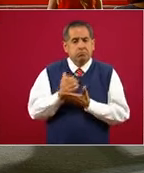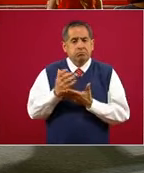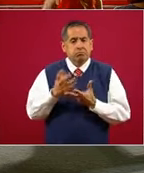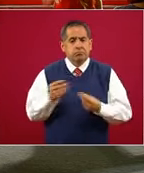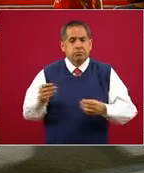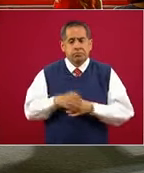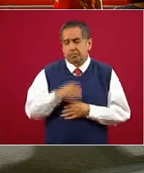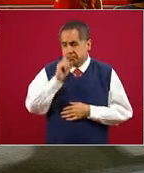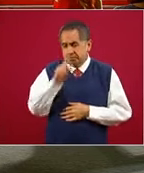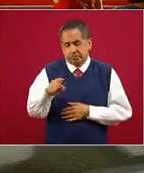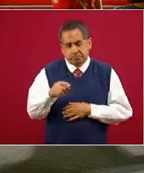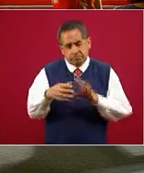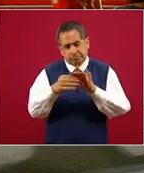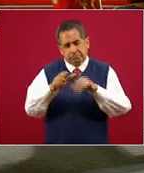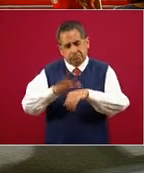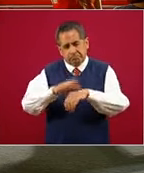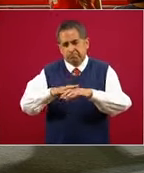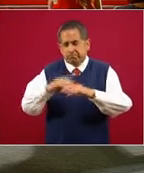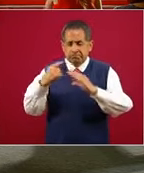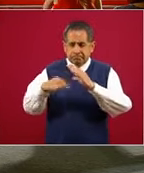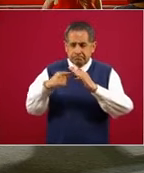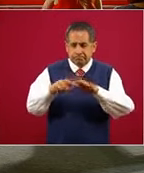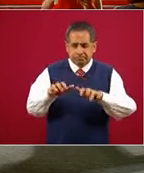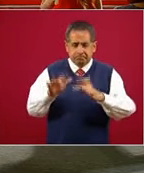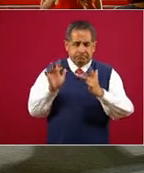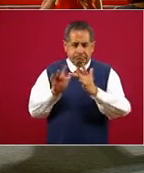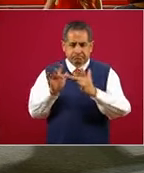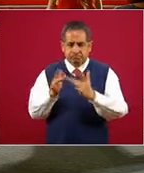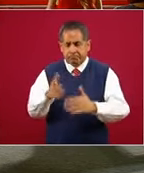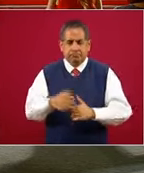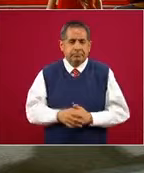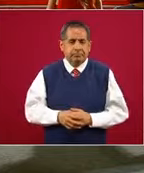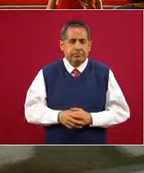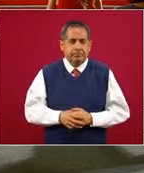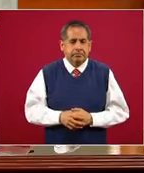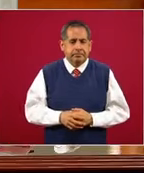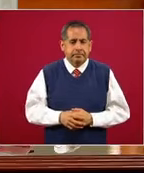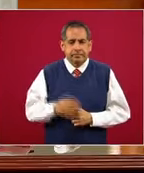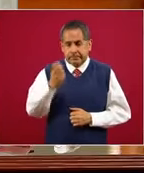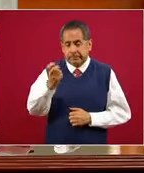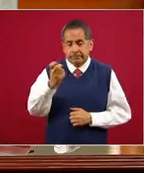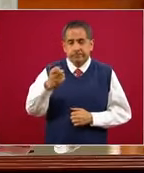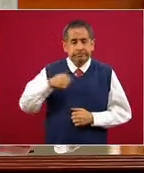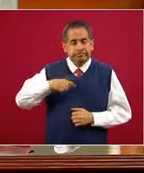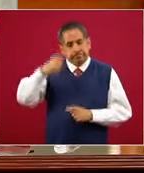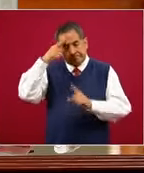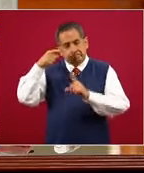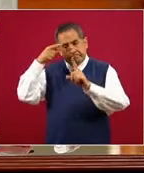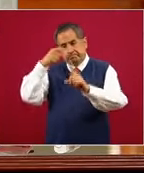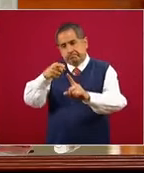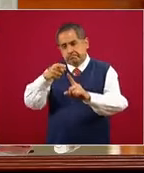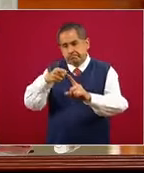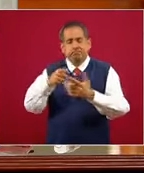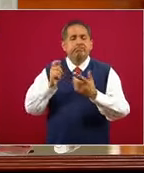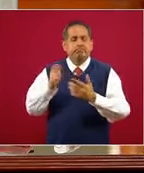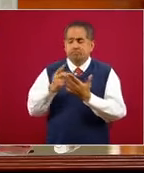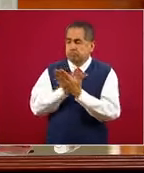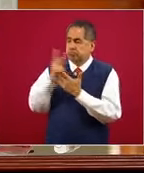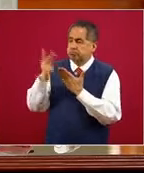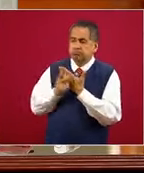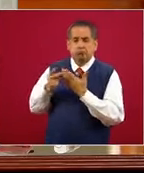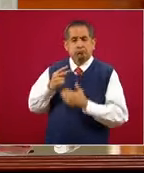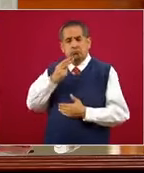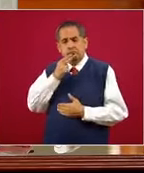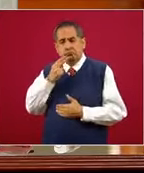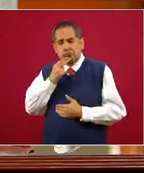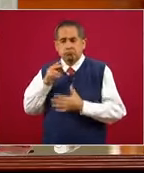vinculación, los mismos correos electrónicos. Y bueno, este es nuestro objetivo. Es un programa